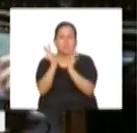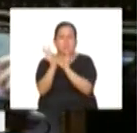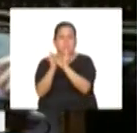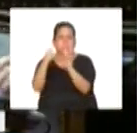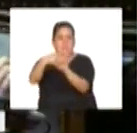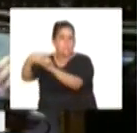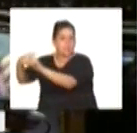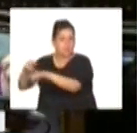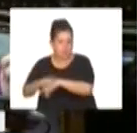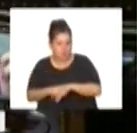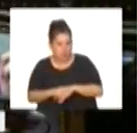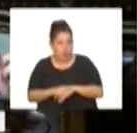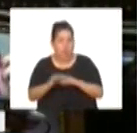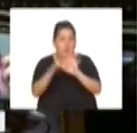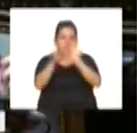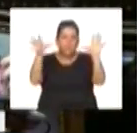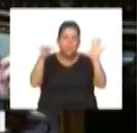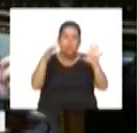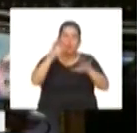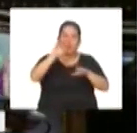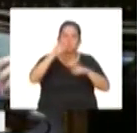hay Macri por 6 años más.